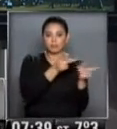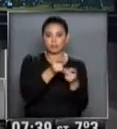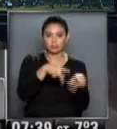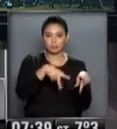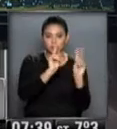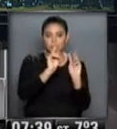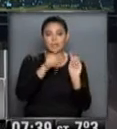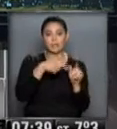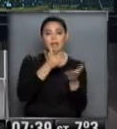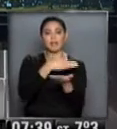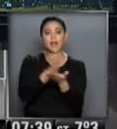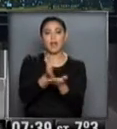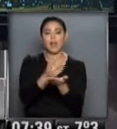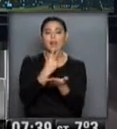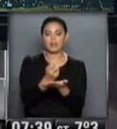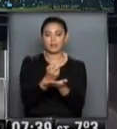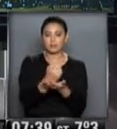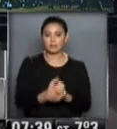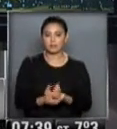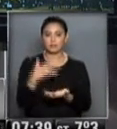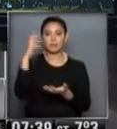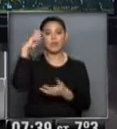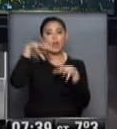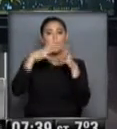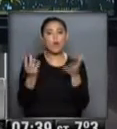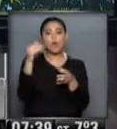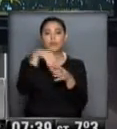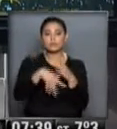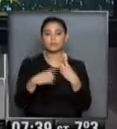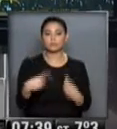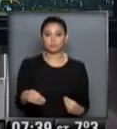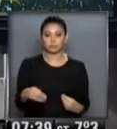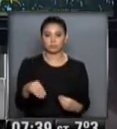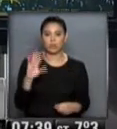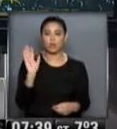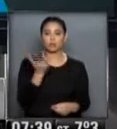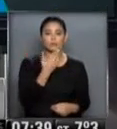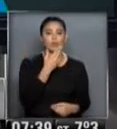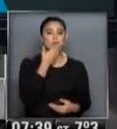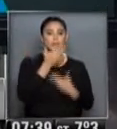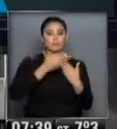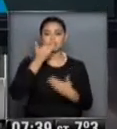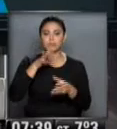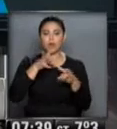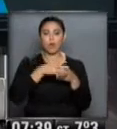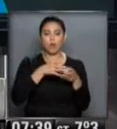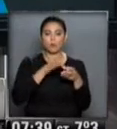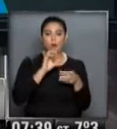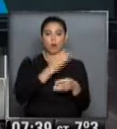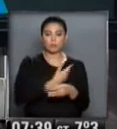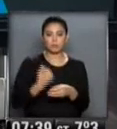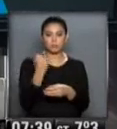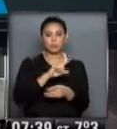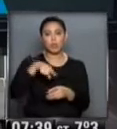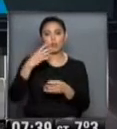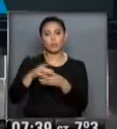el sector energético. ¿Qué es lo que ocurrió en el Congreso de la Nación? Las voces del Parlamento, las voces del oficialismo, las voces